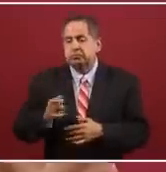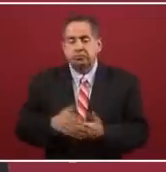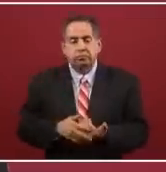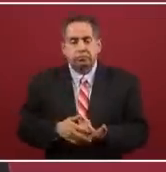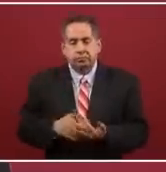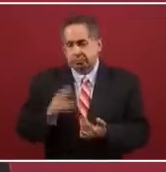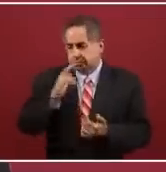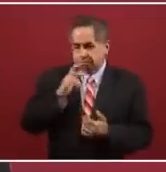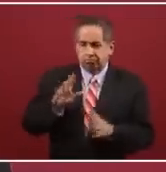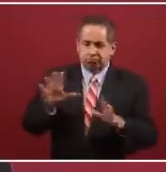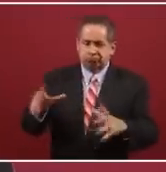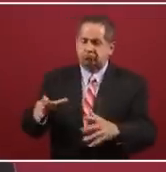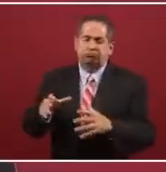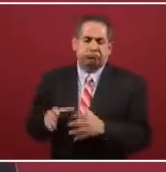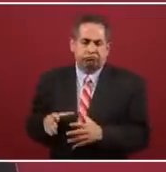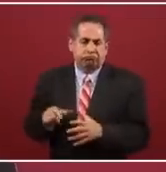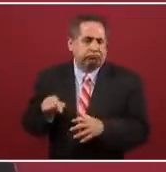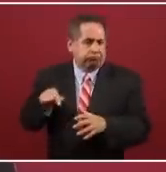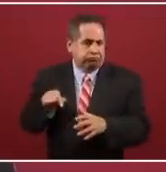tenerlos